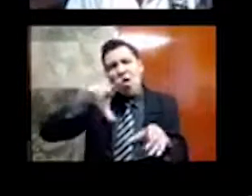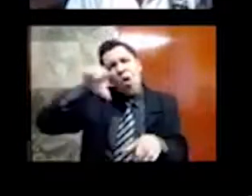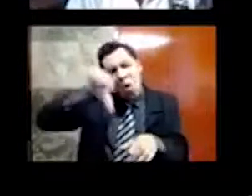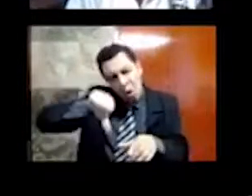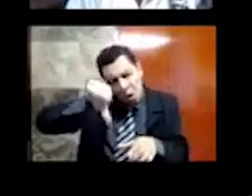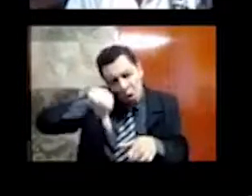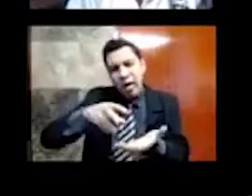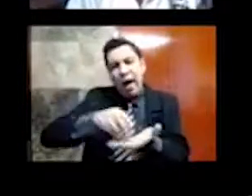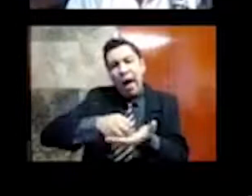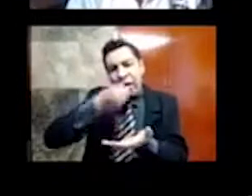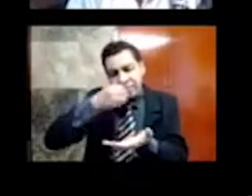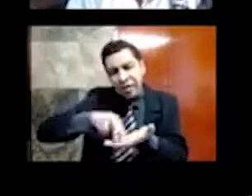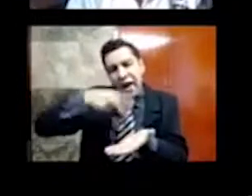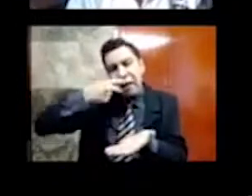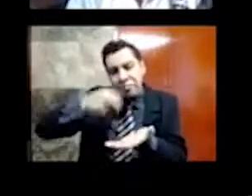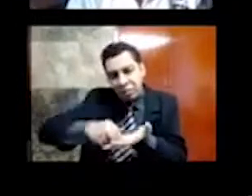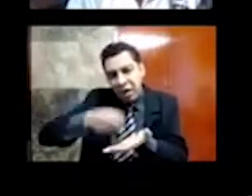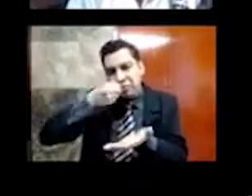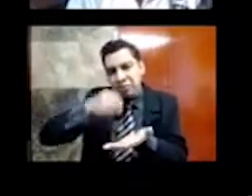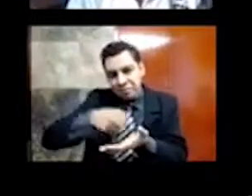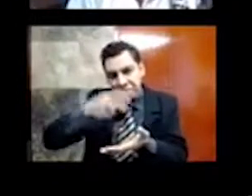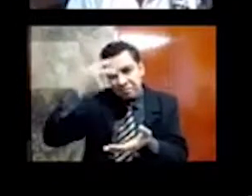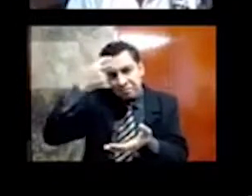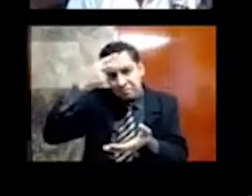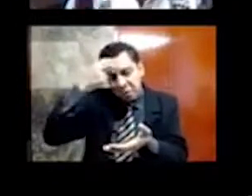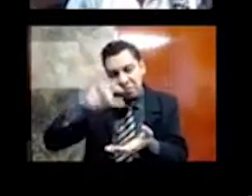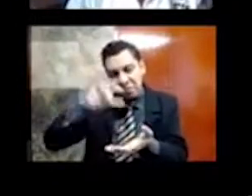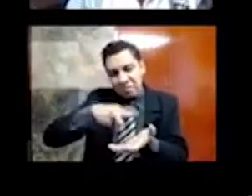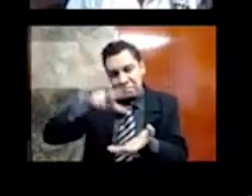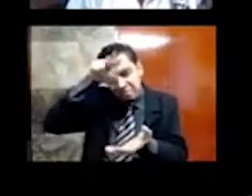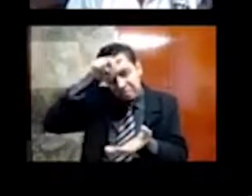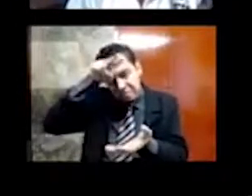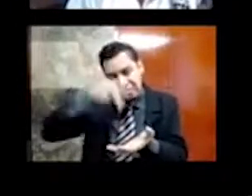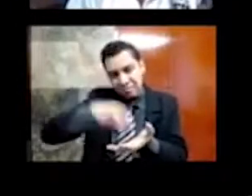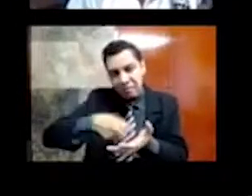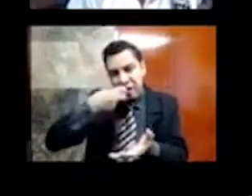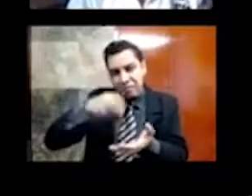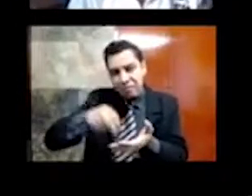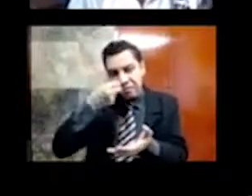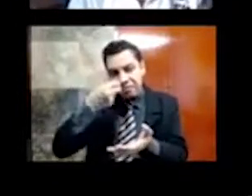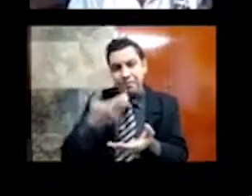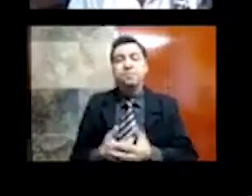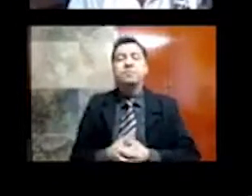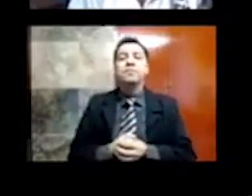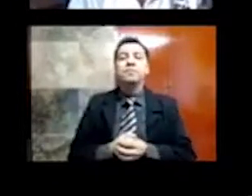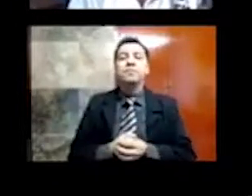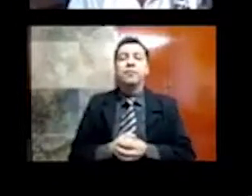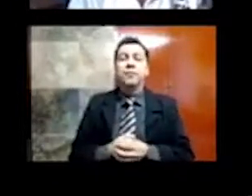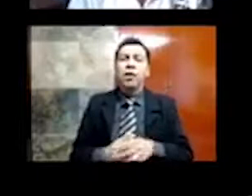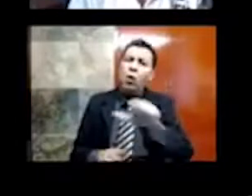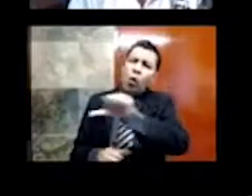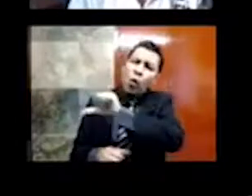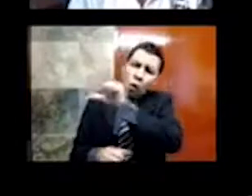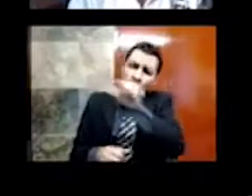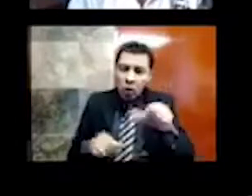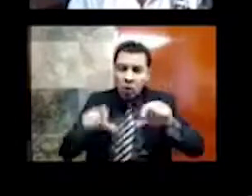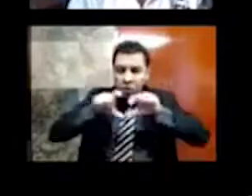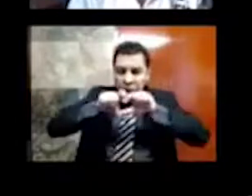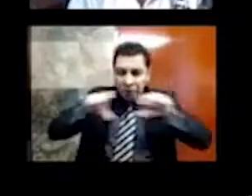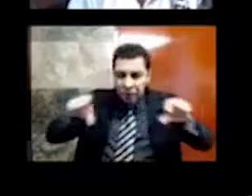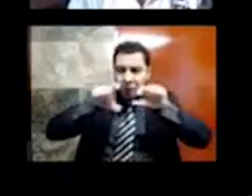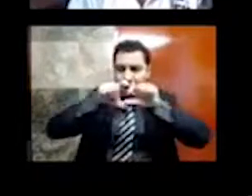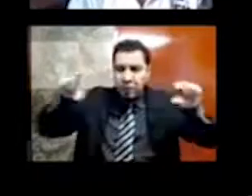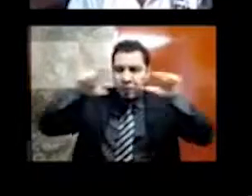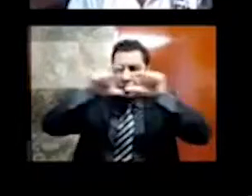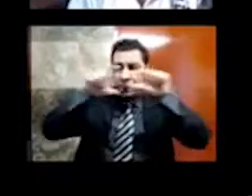bueno, entonces esto era lo que pasaba. Y en las otras subestructuras que todavía no sé si se puedan